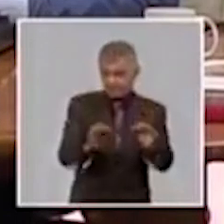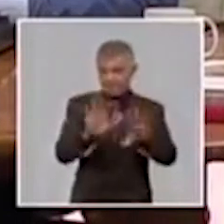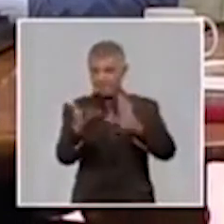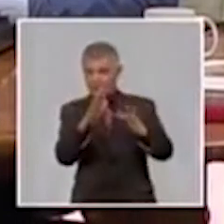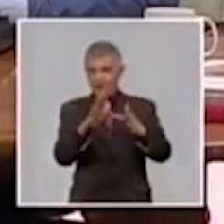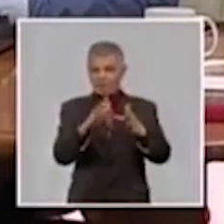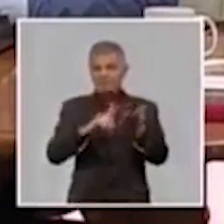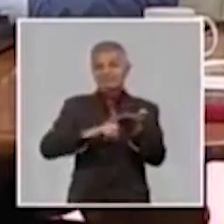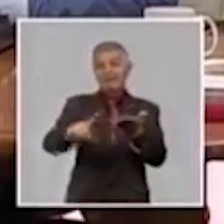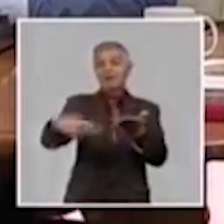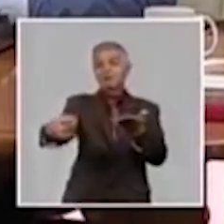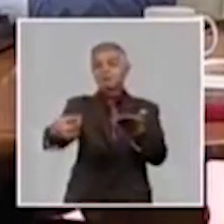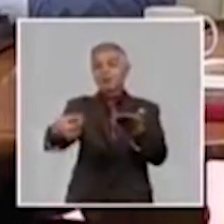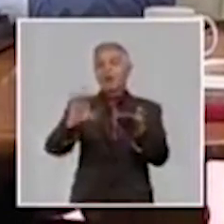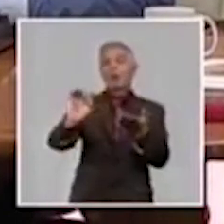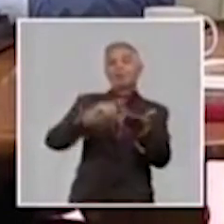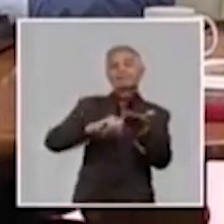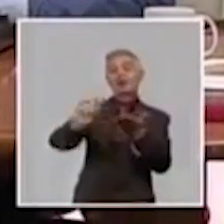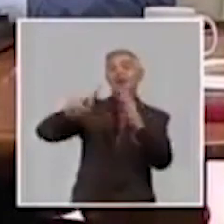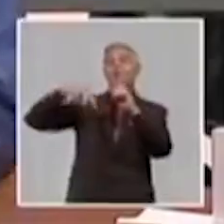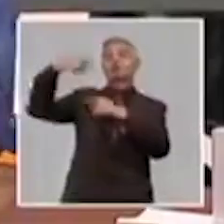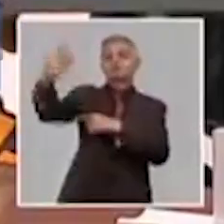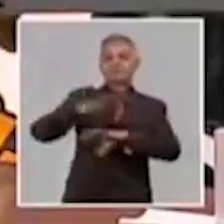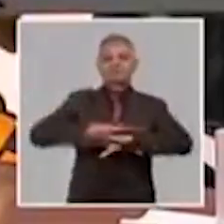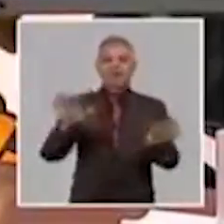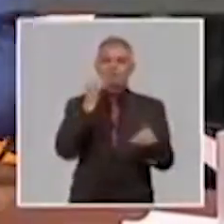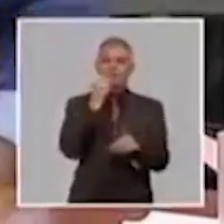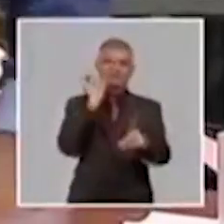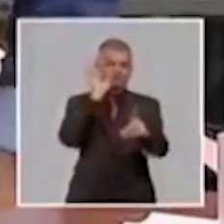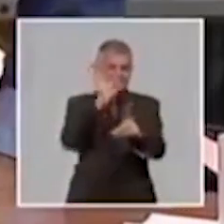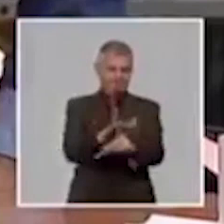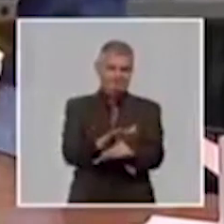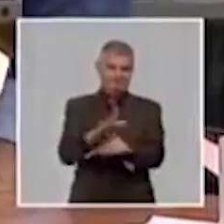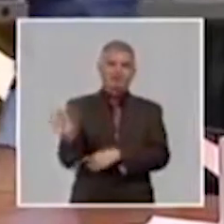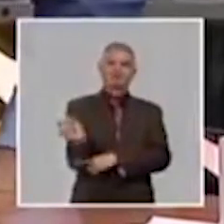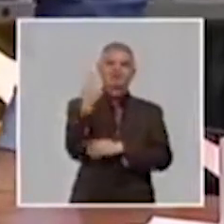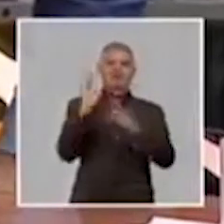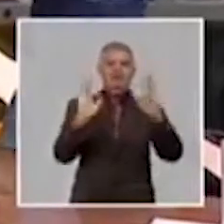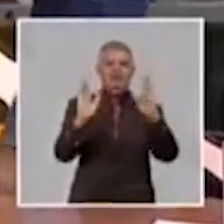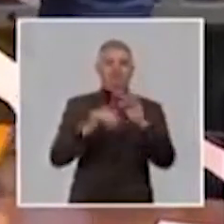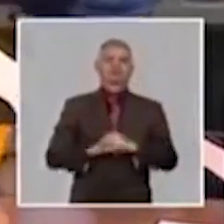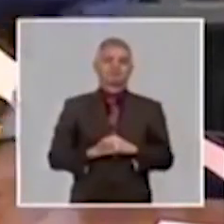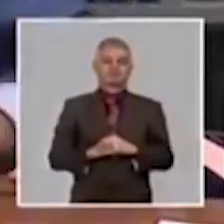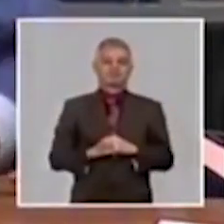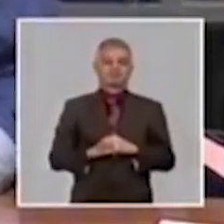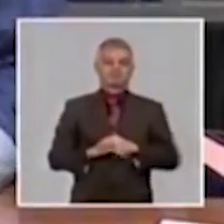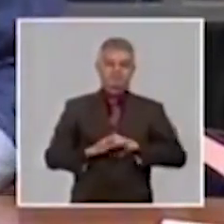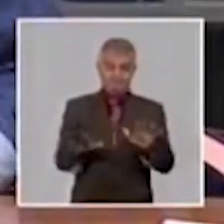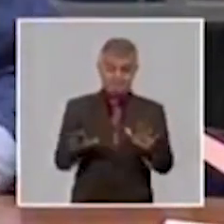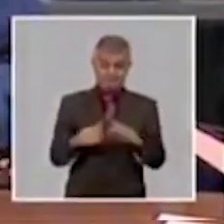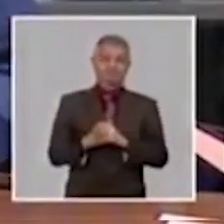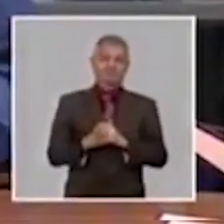evitar rebrotes. Para ello, se han tenido en cuenta las más de 500 medidas aplicadas en el país para enfrentar la